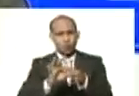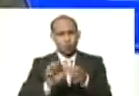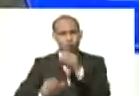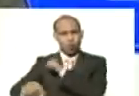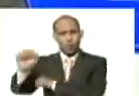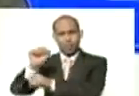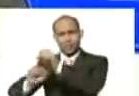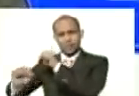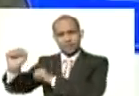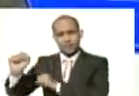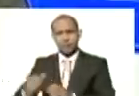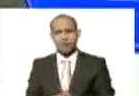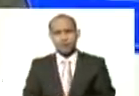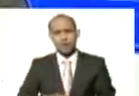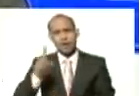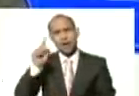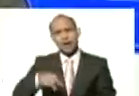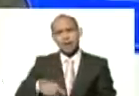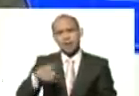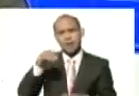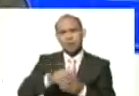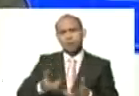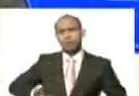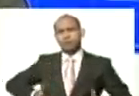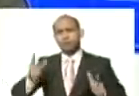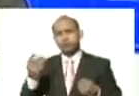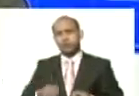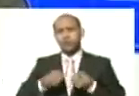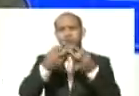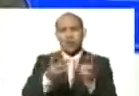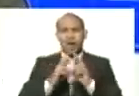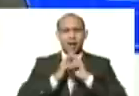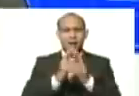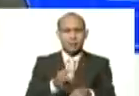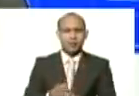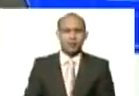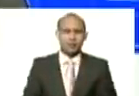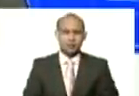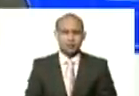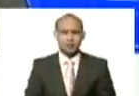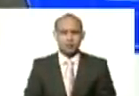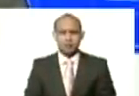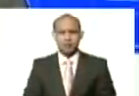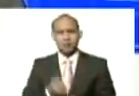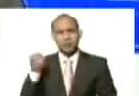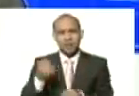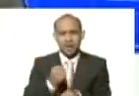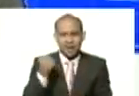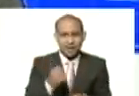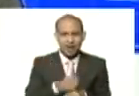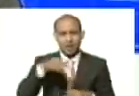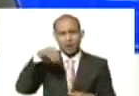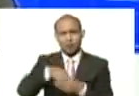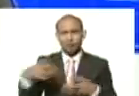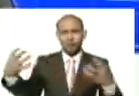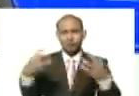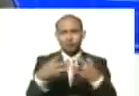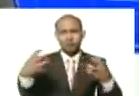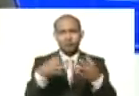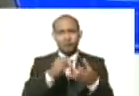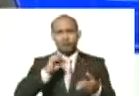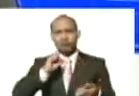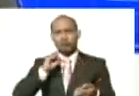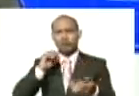solo eso, sino que nos permite aportar resultados operacionales en la lucha contra el